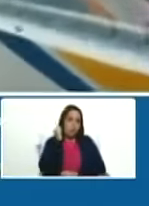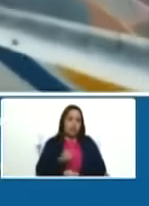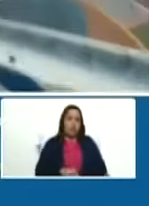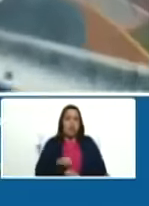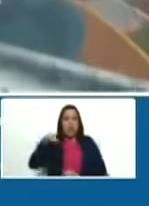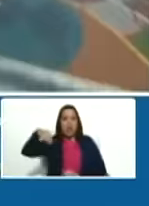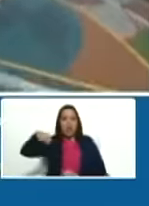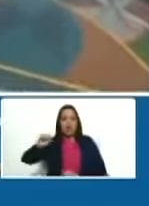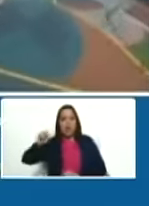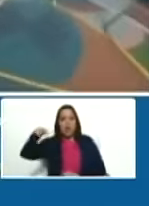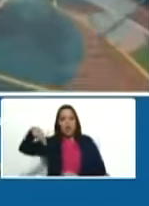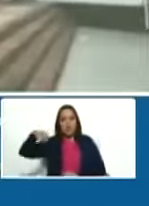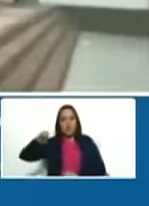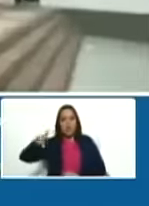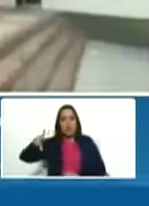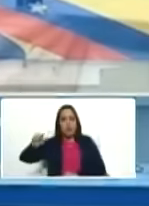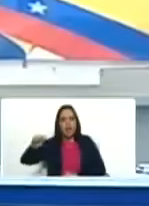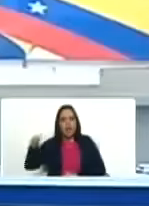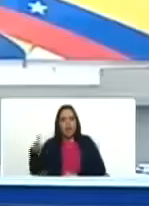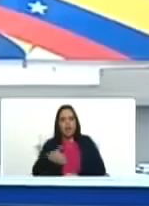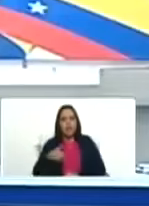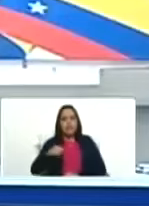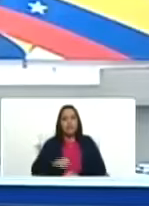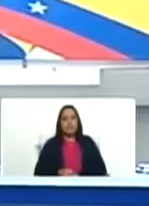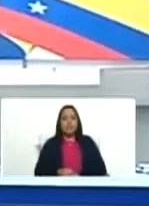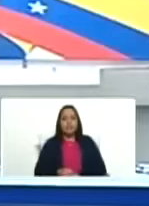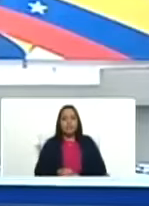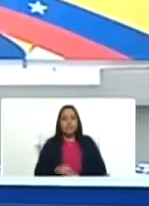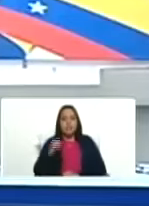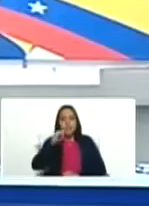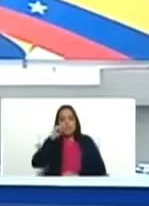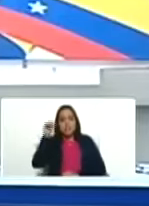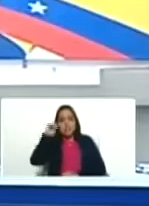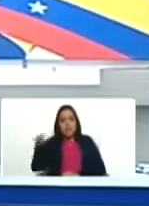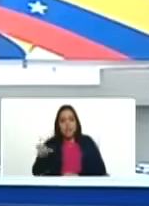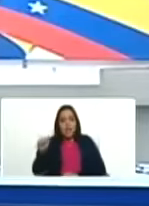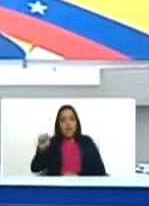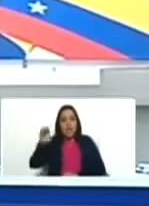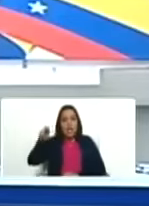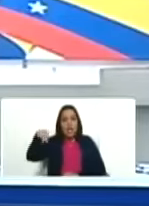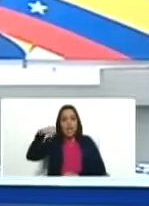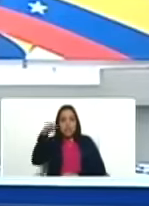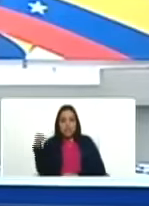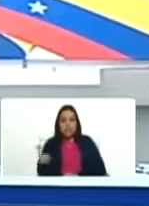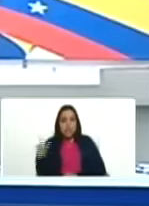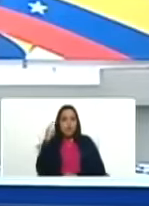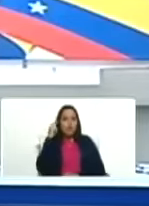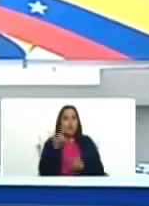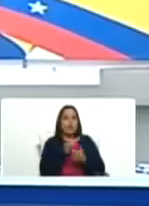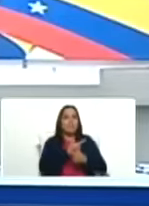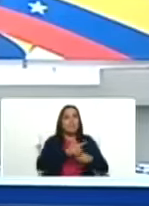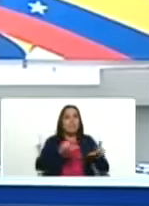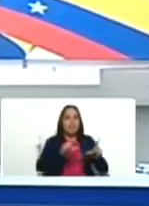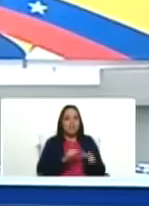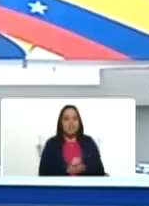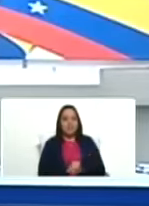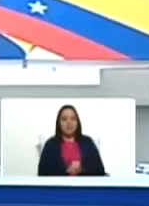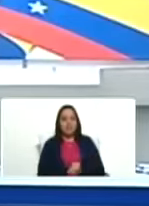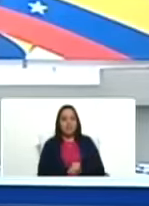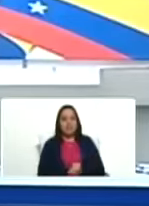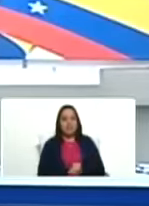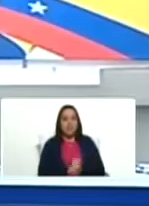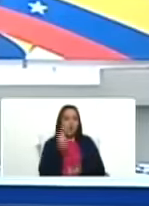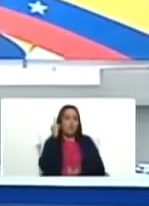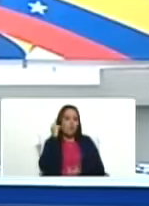Manuela Sáenz, la Manuela de la libertad, la Manuela, la libertadora del libertador, la Manuela